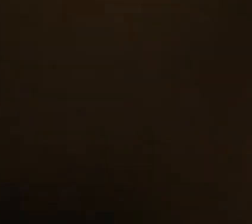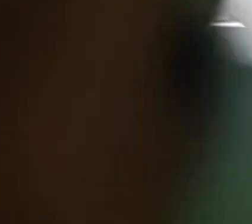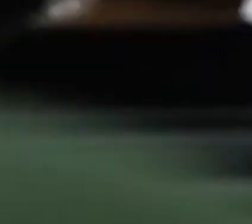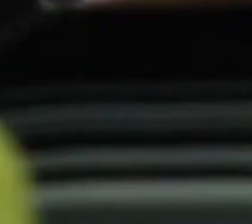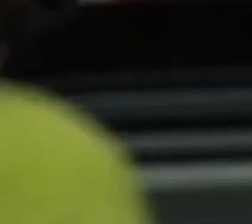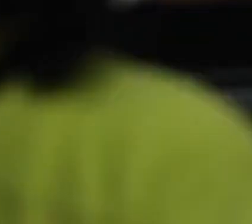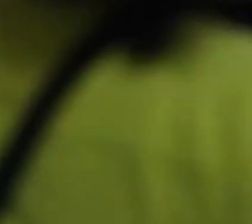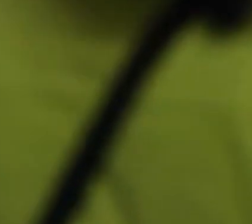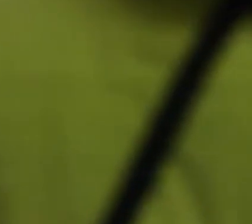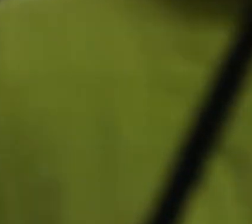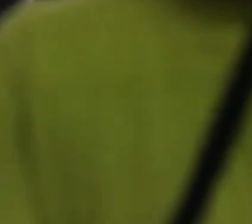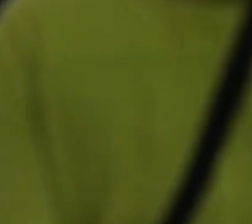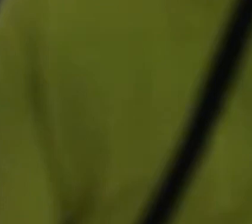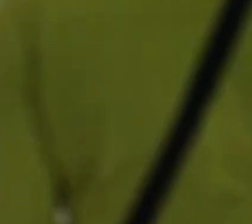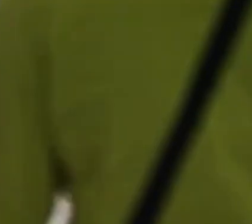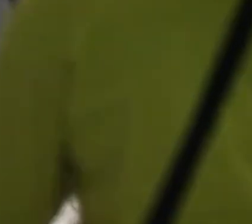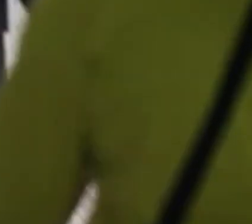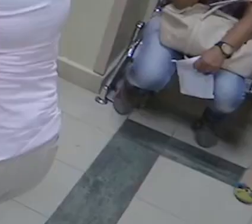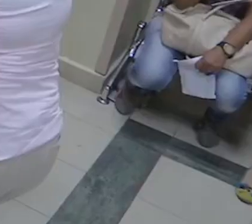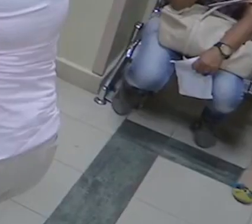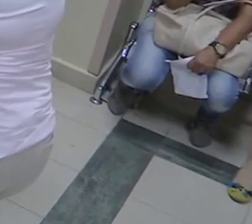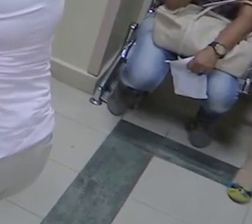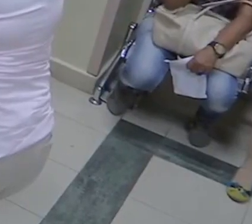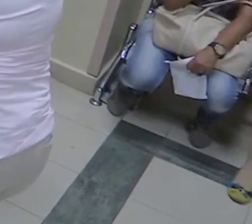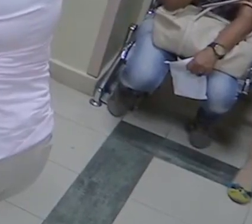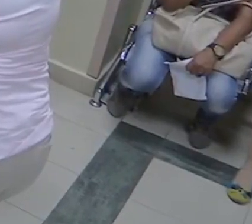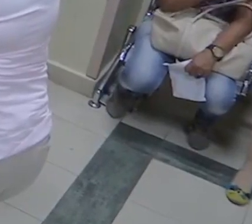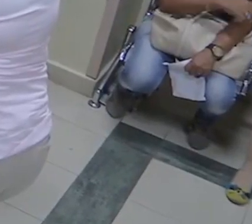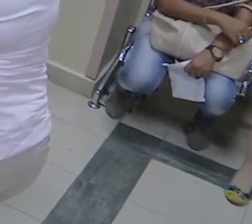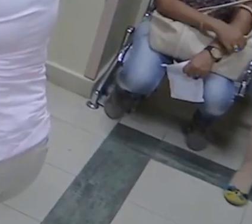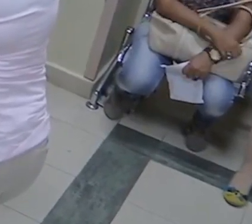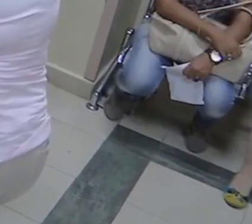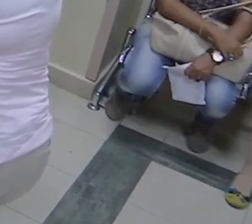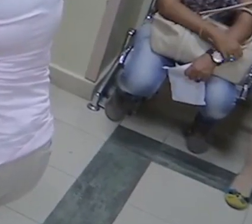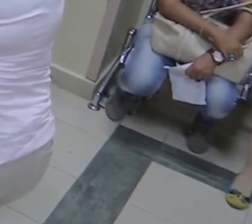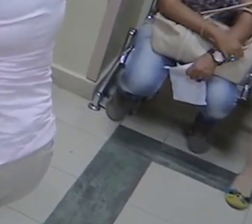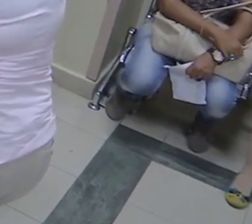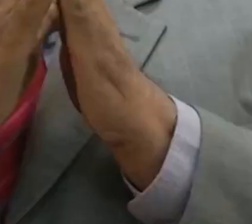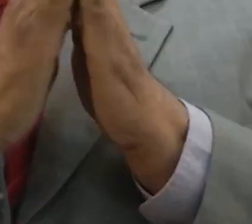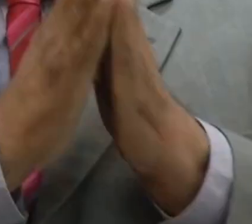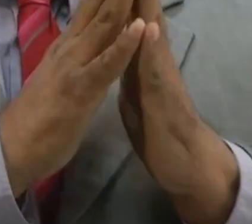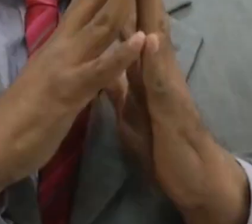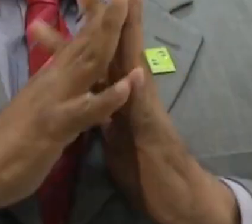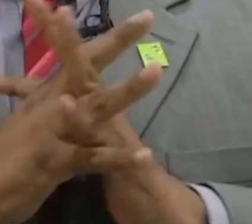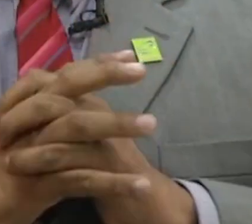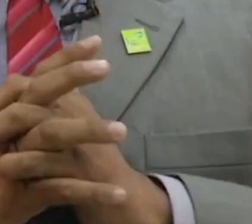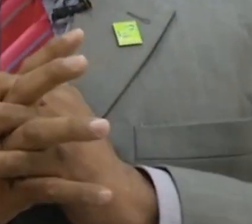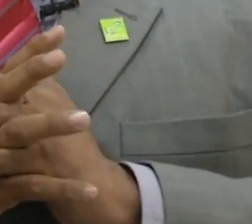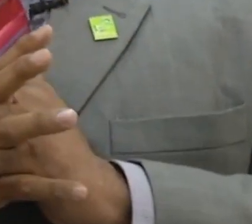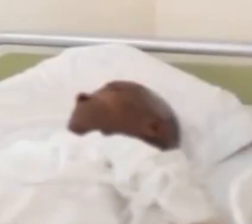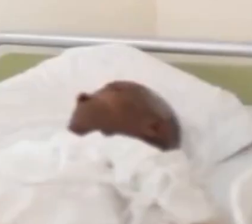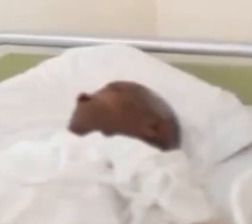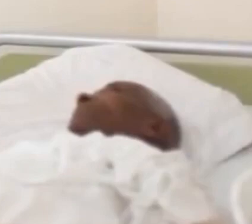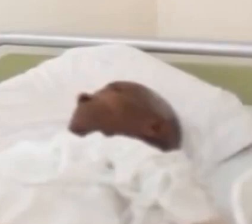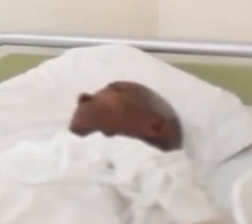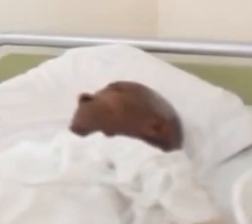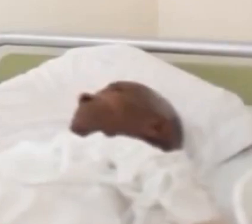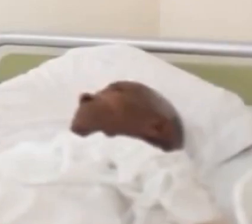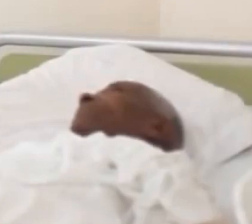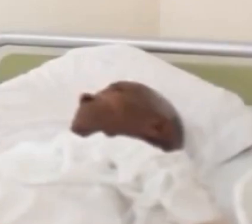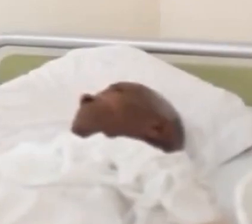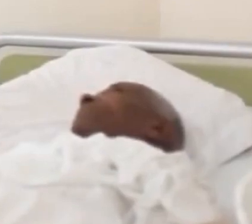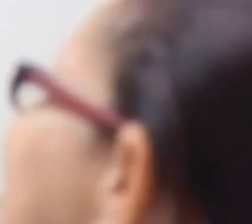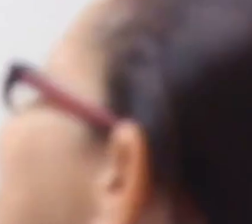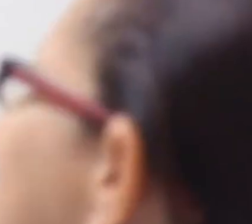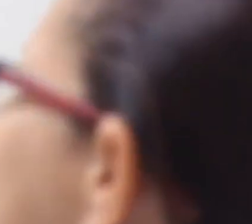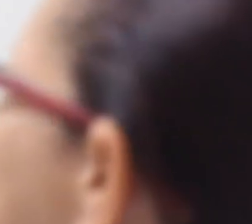Hemos pasado en estos años de ser el tercer país de más baja cobertura en América Latina en este tipo de protección social a ser el